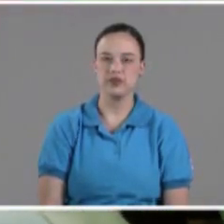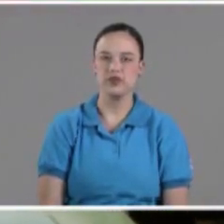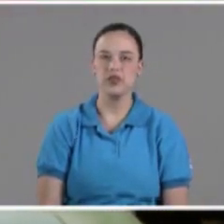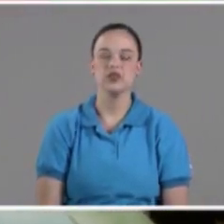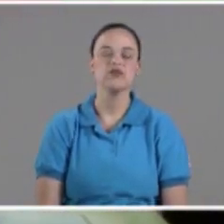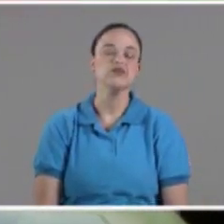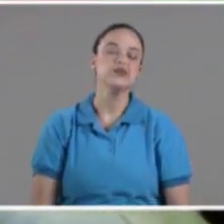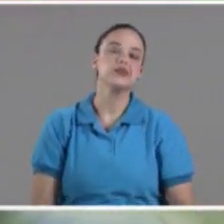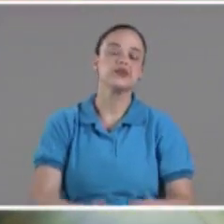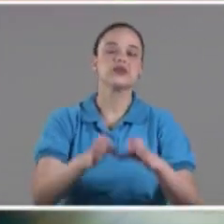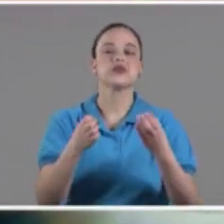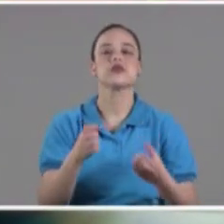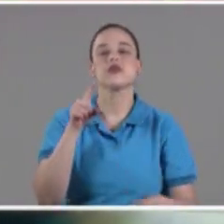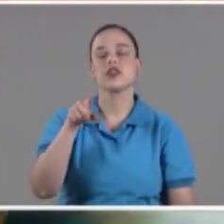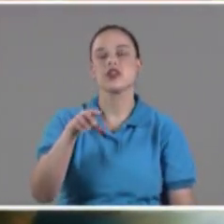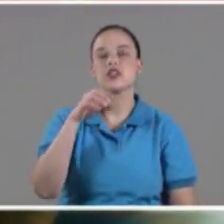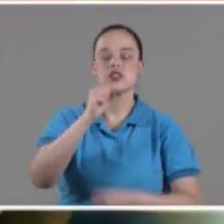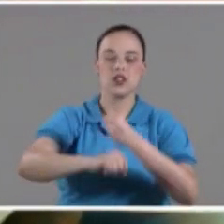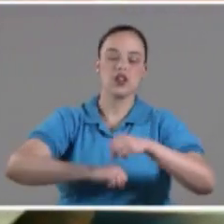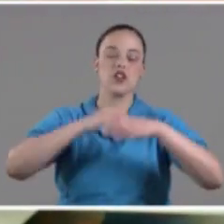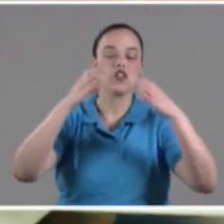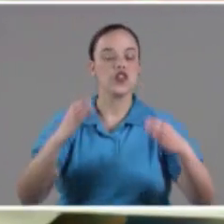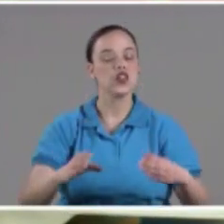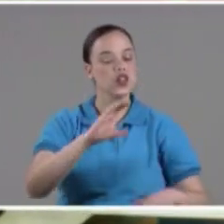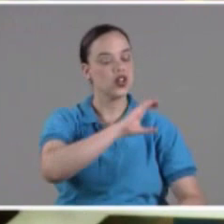entonces usted es fruto de Cristo